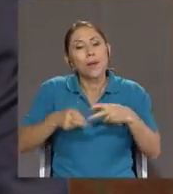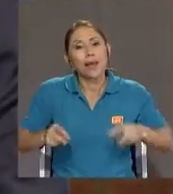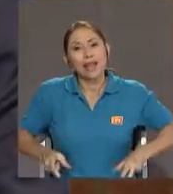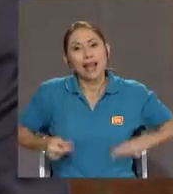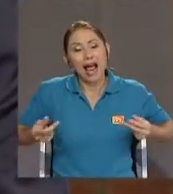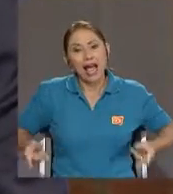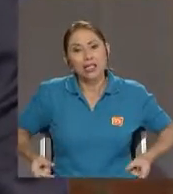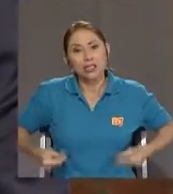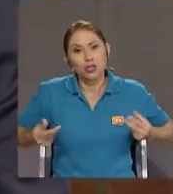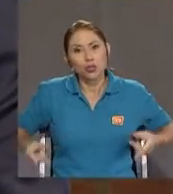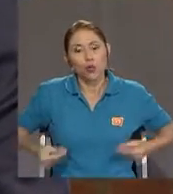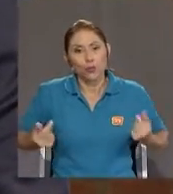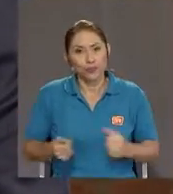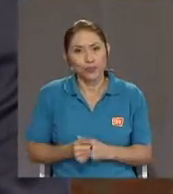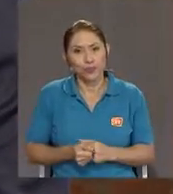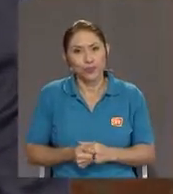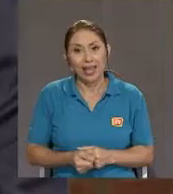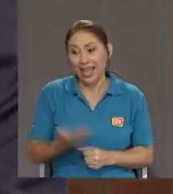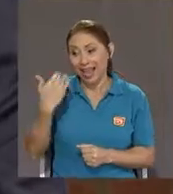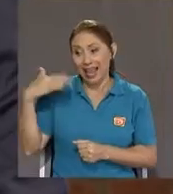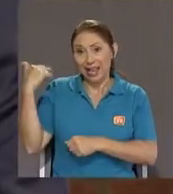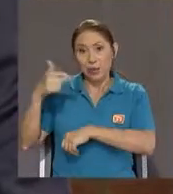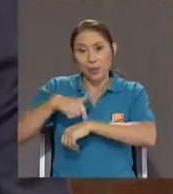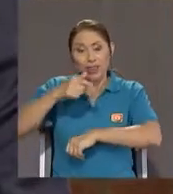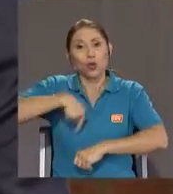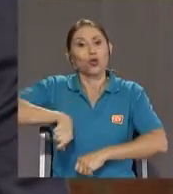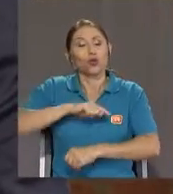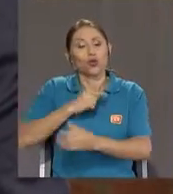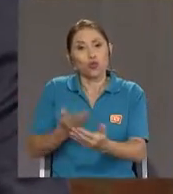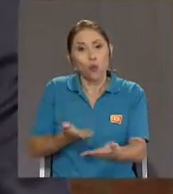que planteamos en ese momento y que la sala